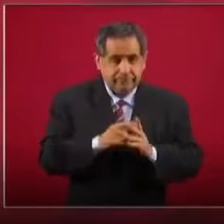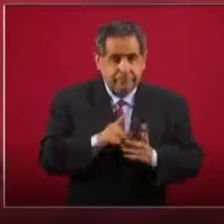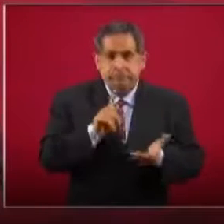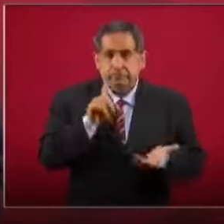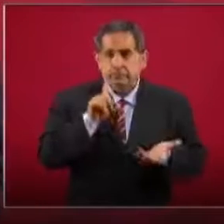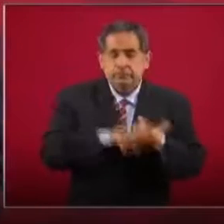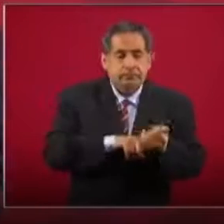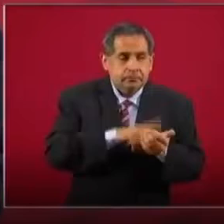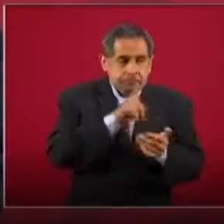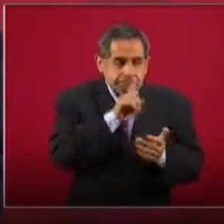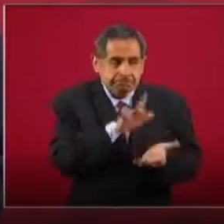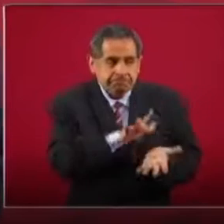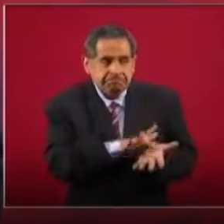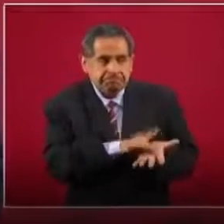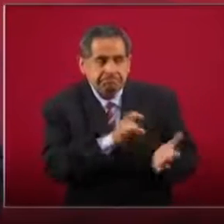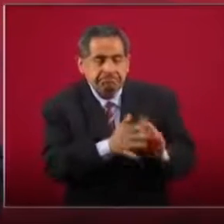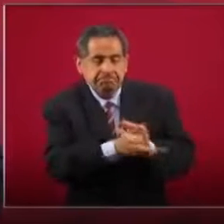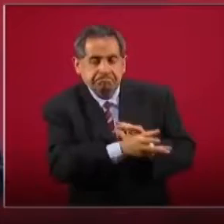clandestinamente